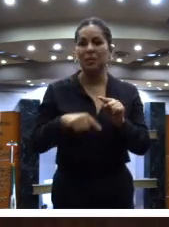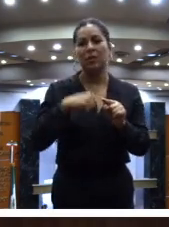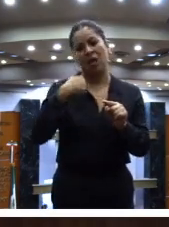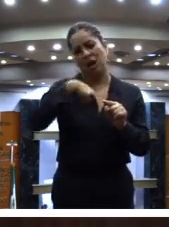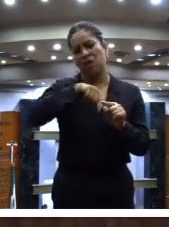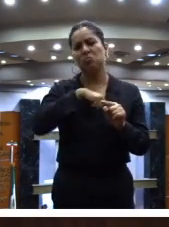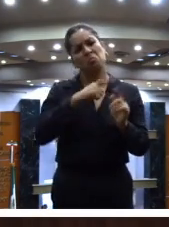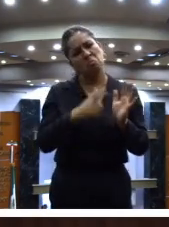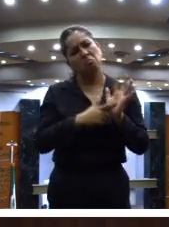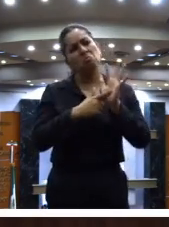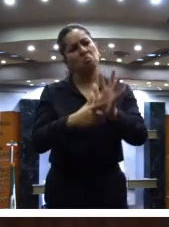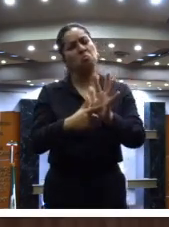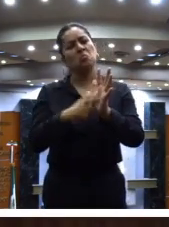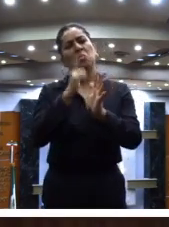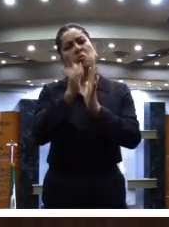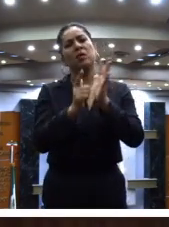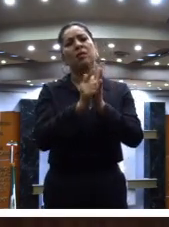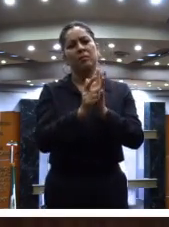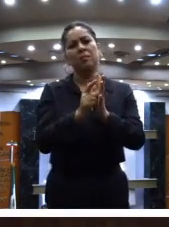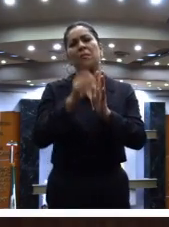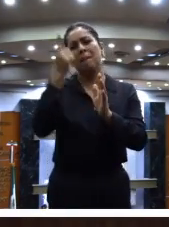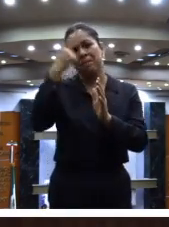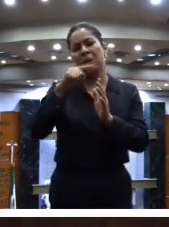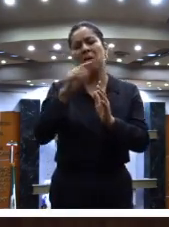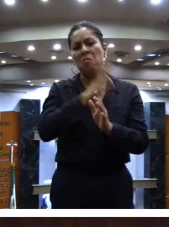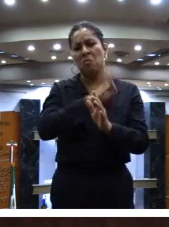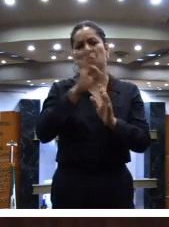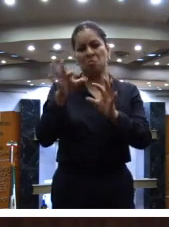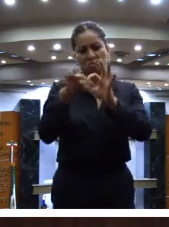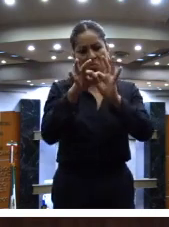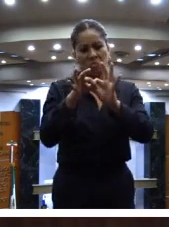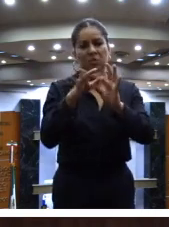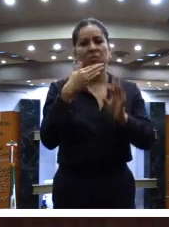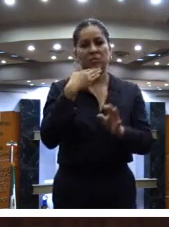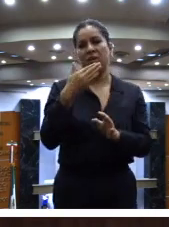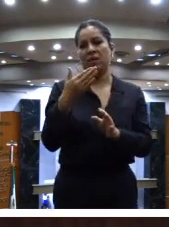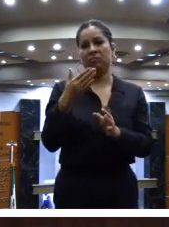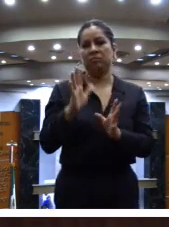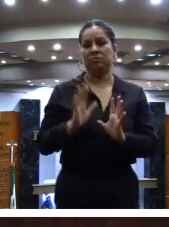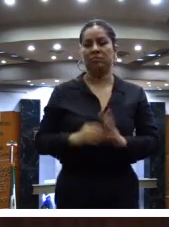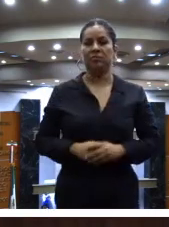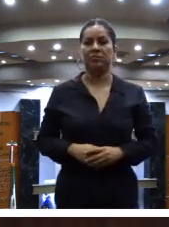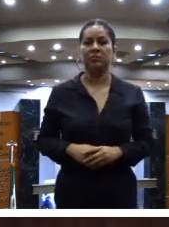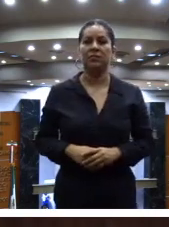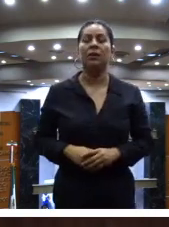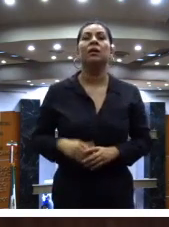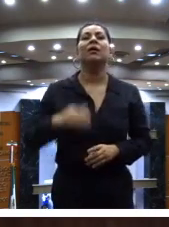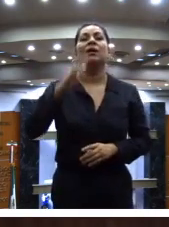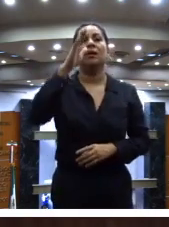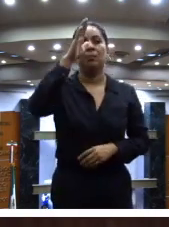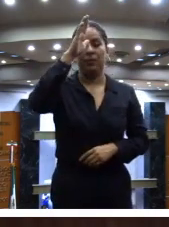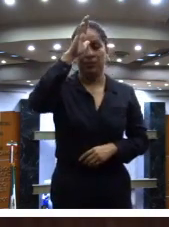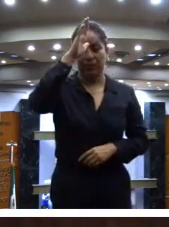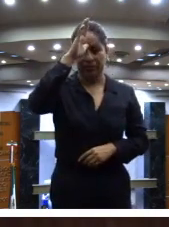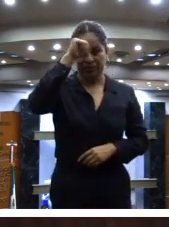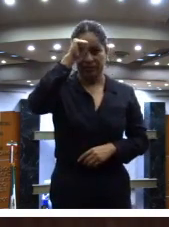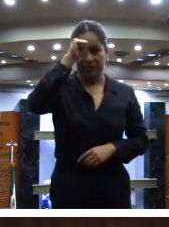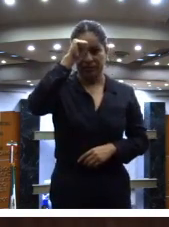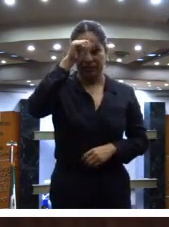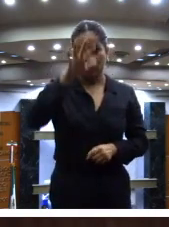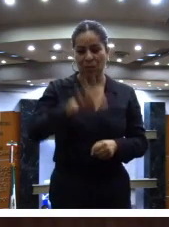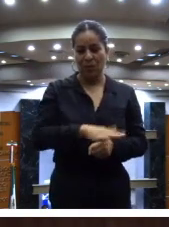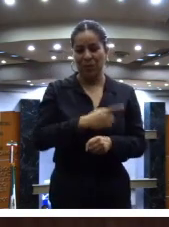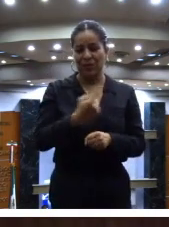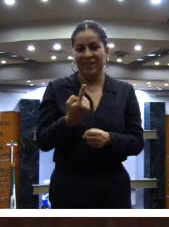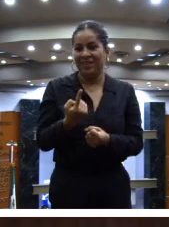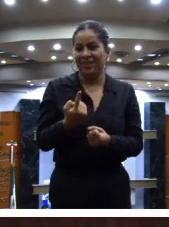iniciativa en su momento con el fin de lograr la armonización se aprobó porque al